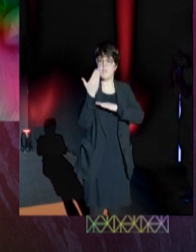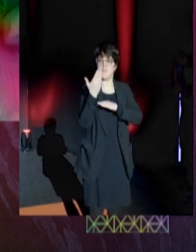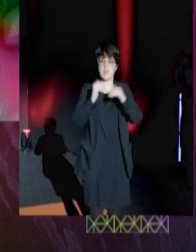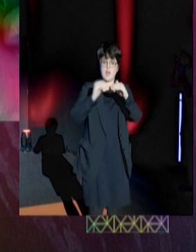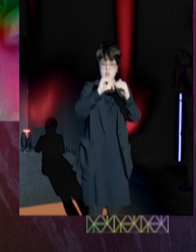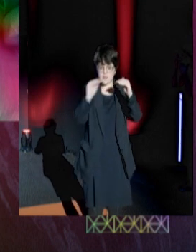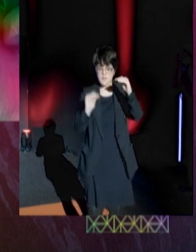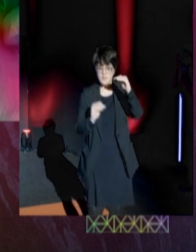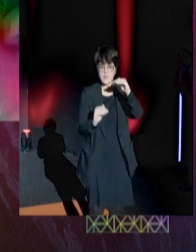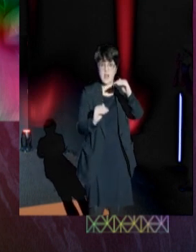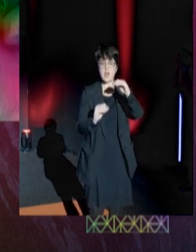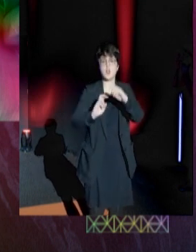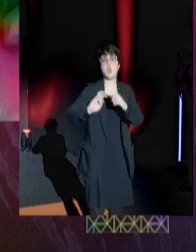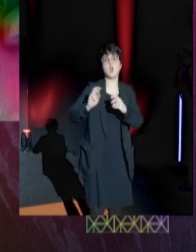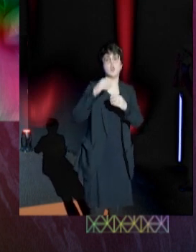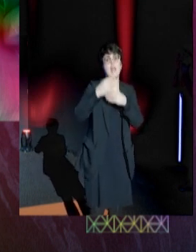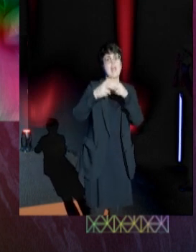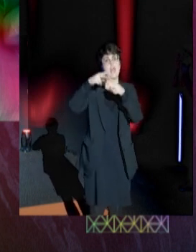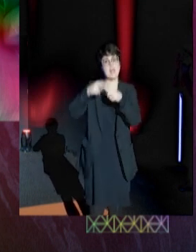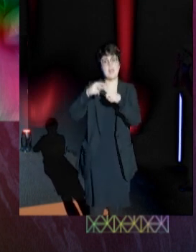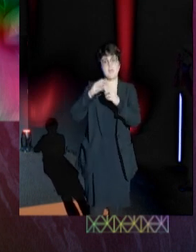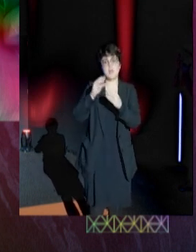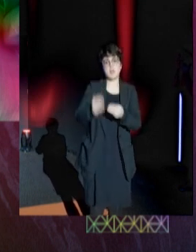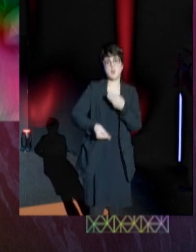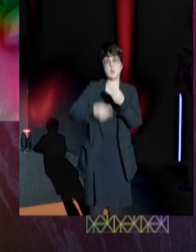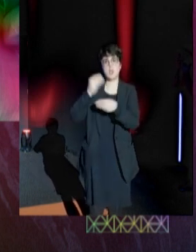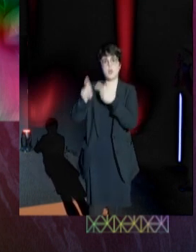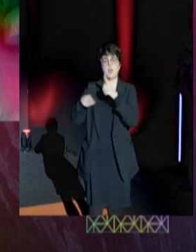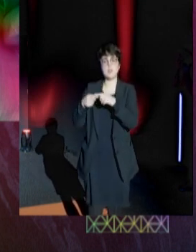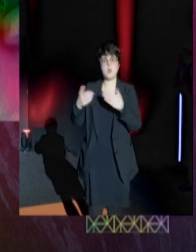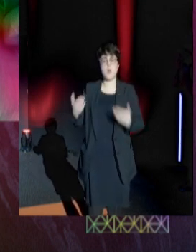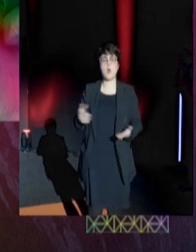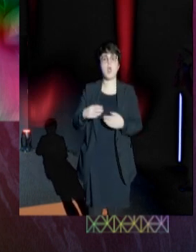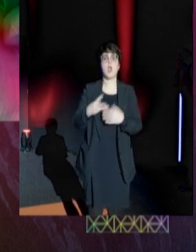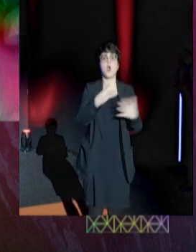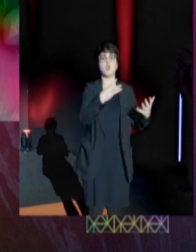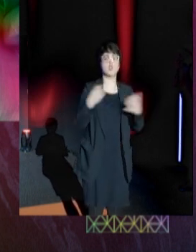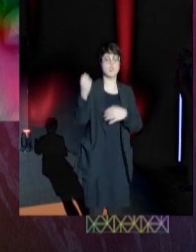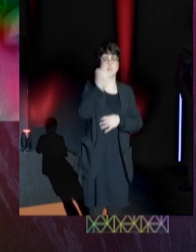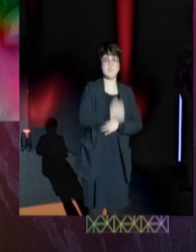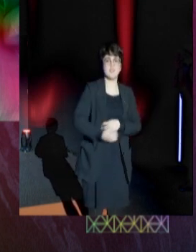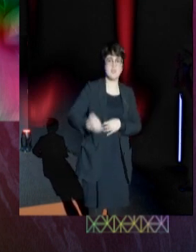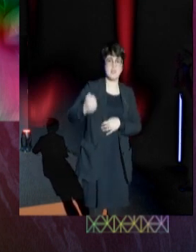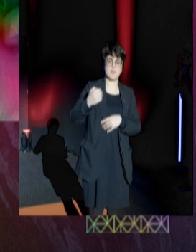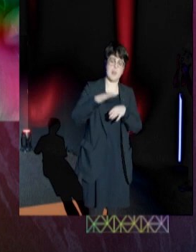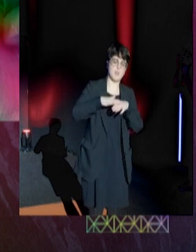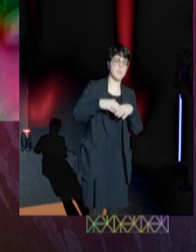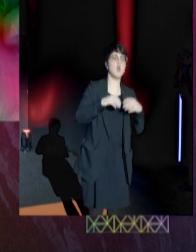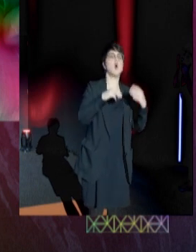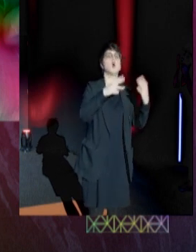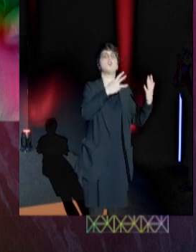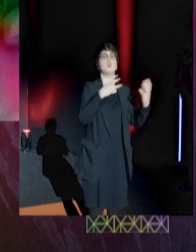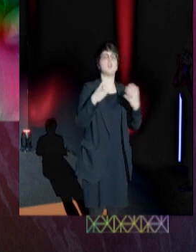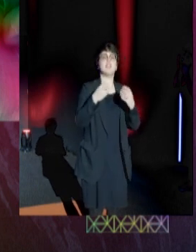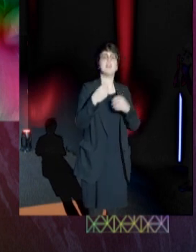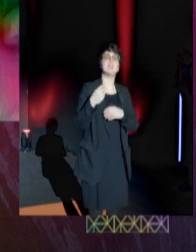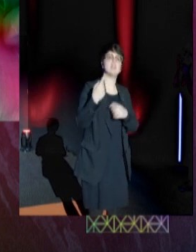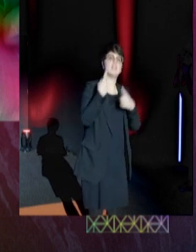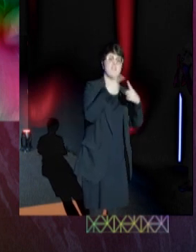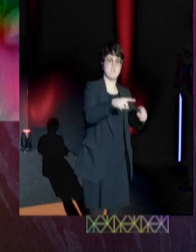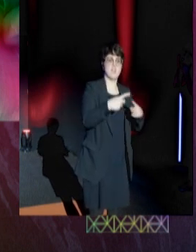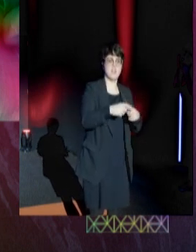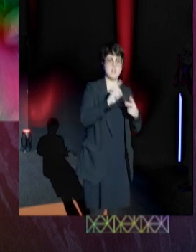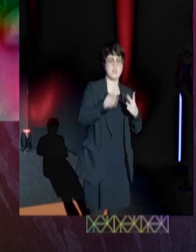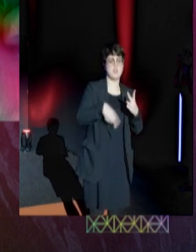pasado por High performance computing para generar 800 millones de perdón 800 diferencias a su vez ha pasado por